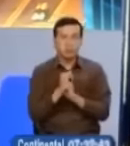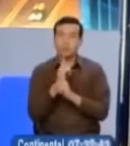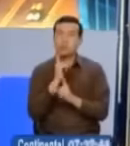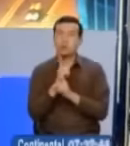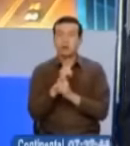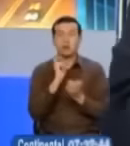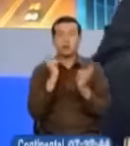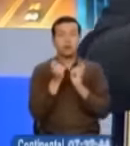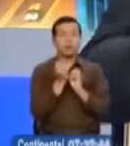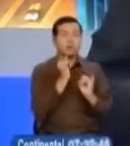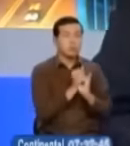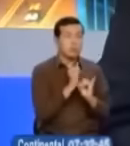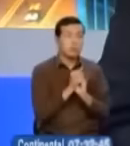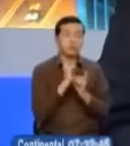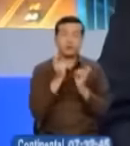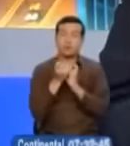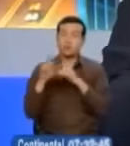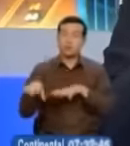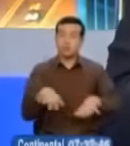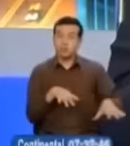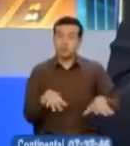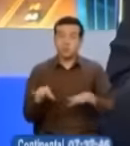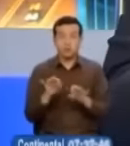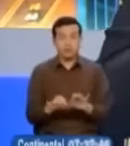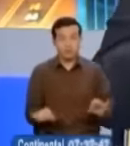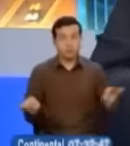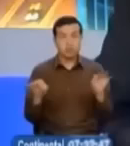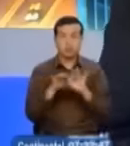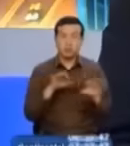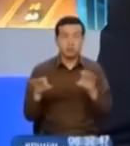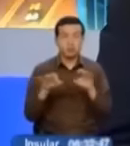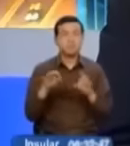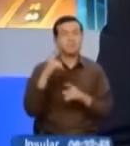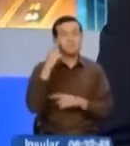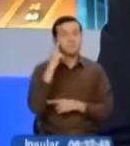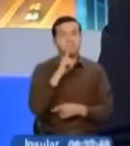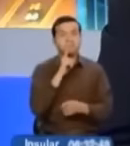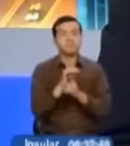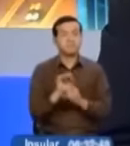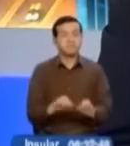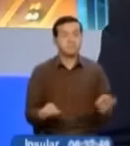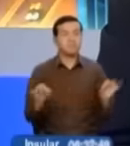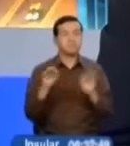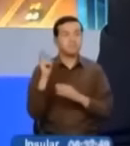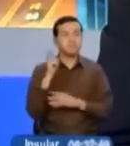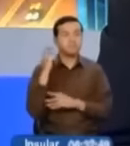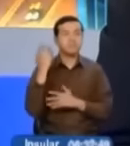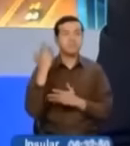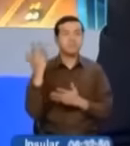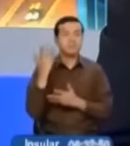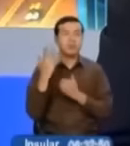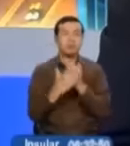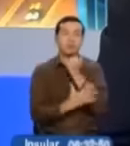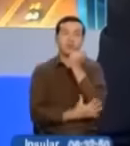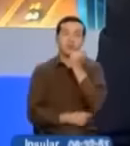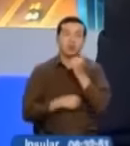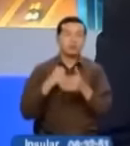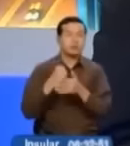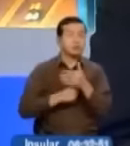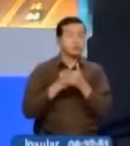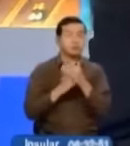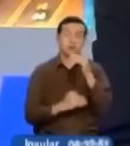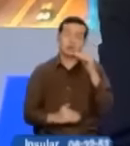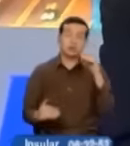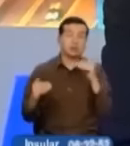pasar de la institucionalidad a la acción, pero también de la acción a los resultados. Tenemos que vencer la pobreza y la iniquidad.